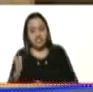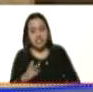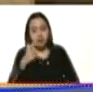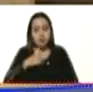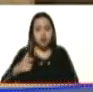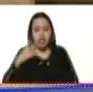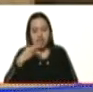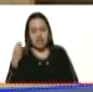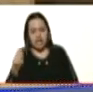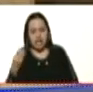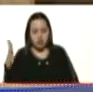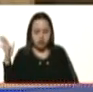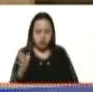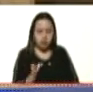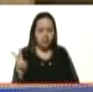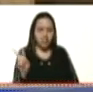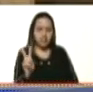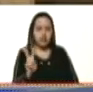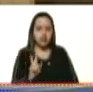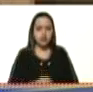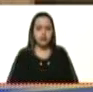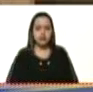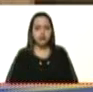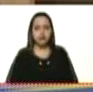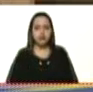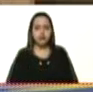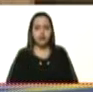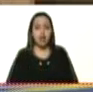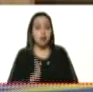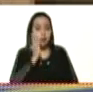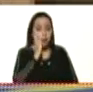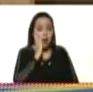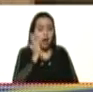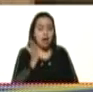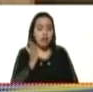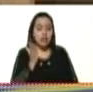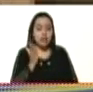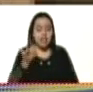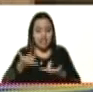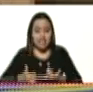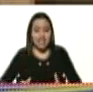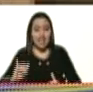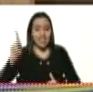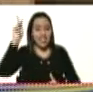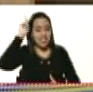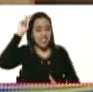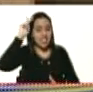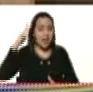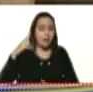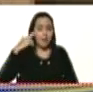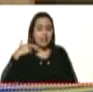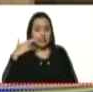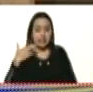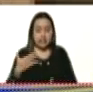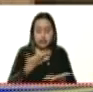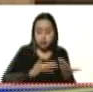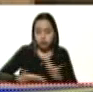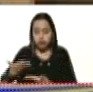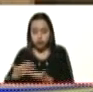a Venezuela. Su madre, una mestiza, hija de India, Paula,